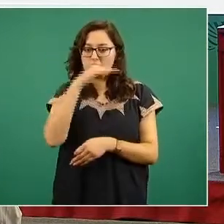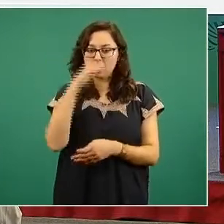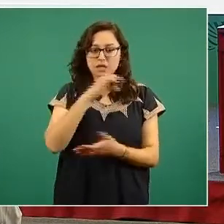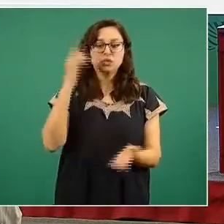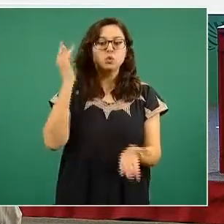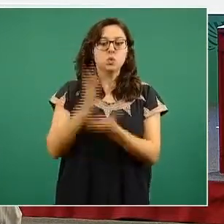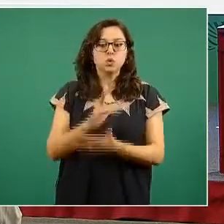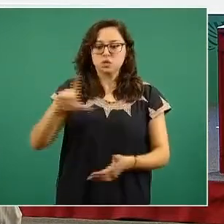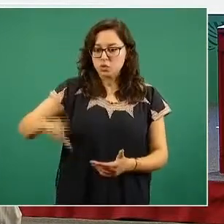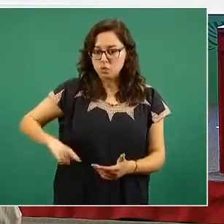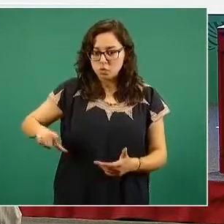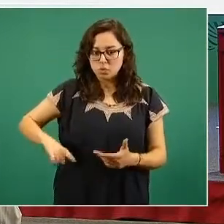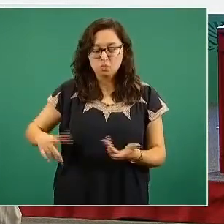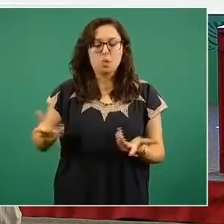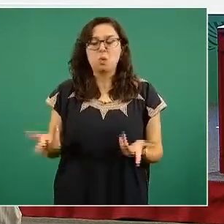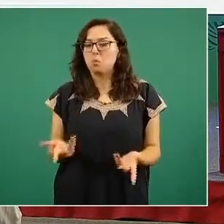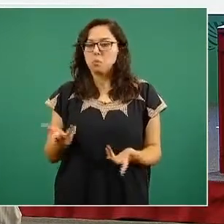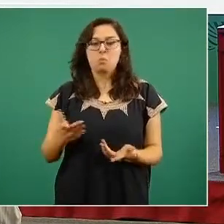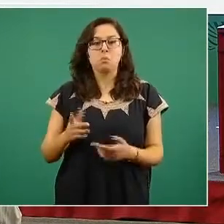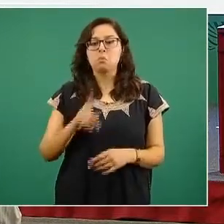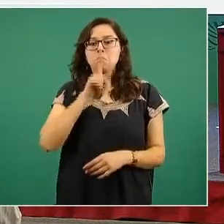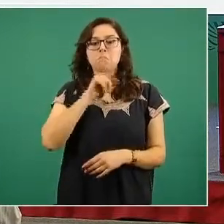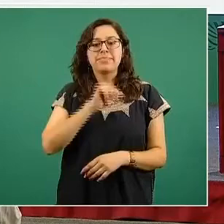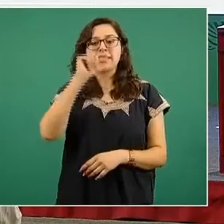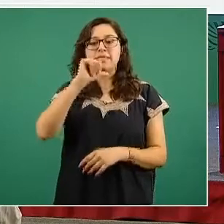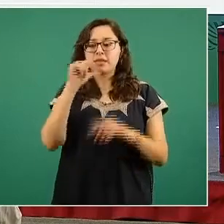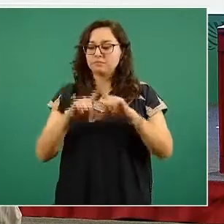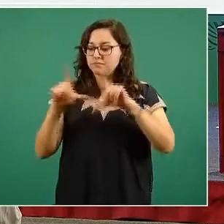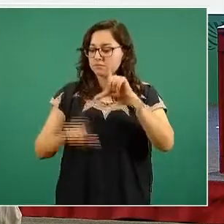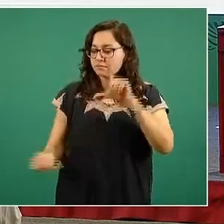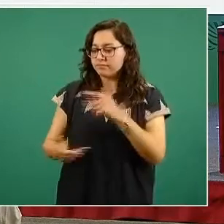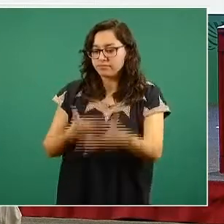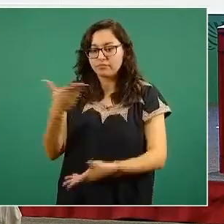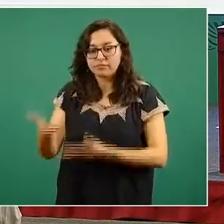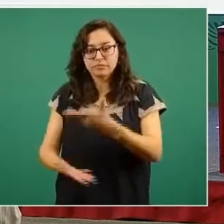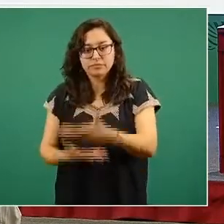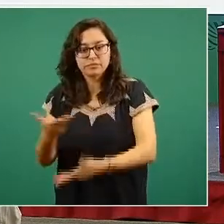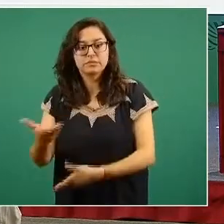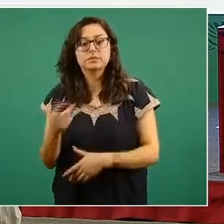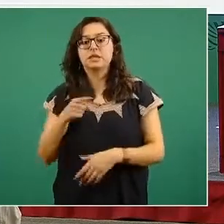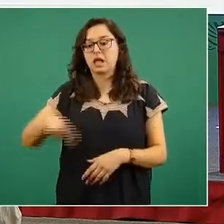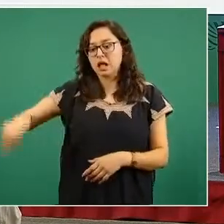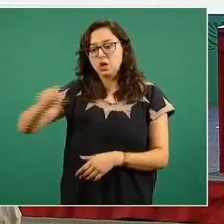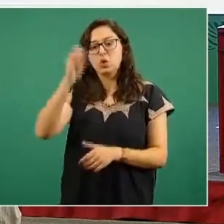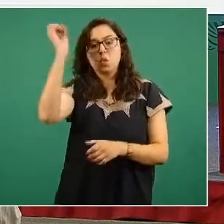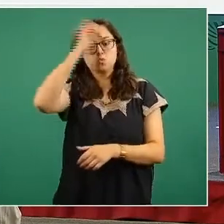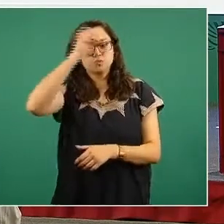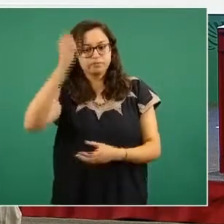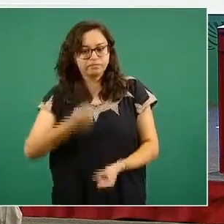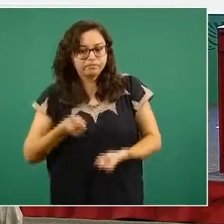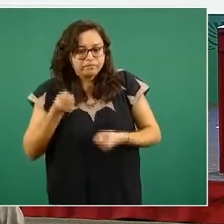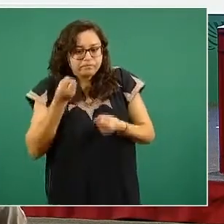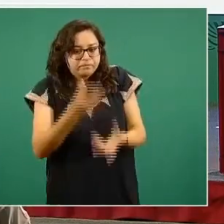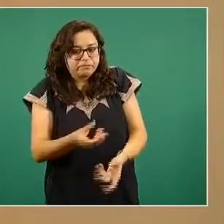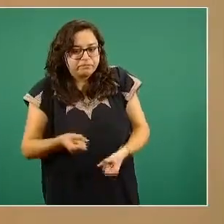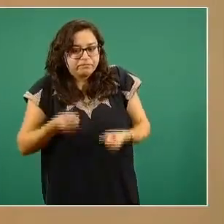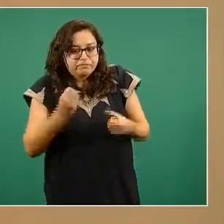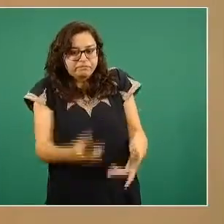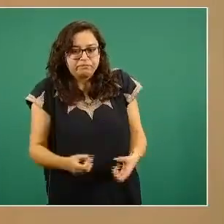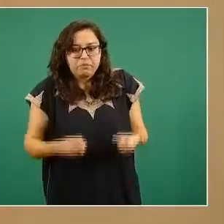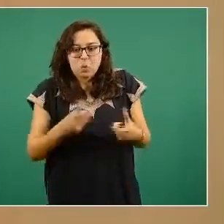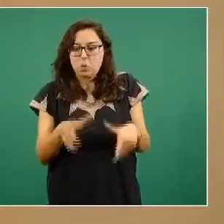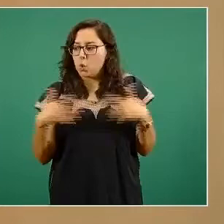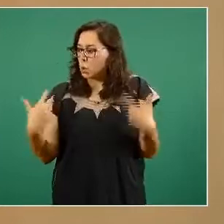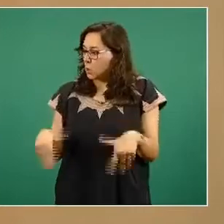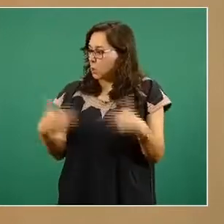al servicio de la nación, y han contribuido su conocimiento elaborando recomendaciones de política pública que permitieron